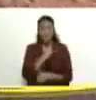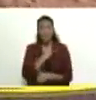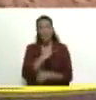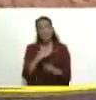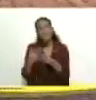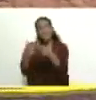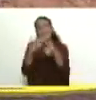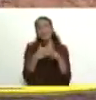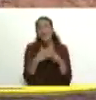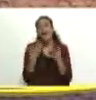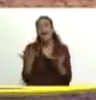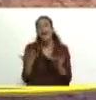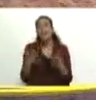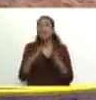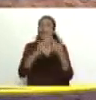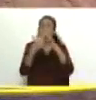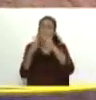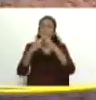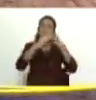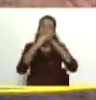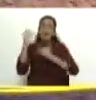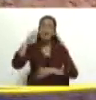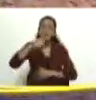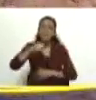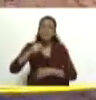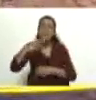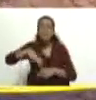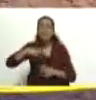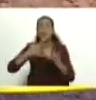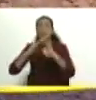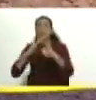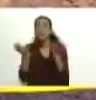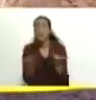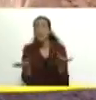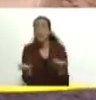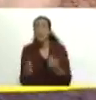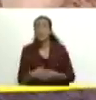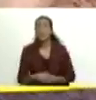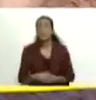es un camión de... Sí, es de nuestras comunidades. ¿De qué comunidades?